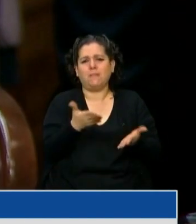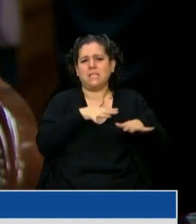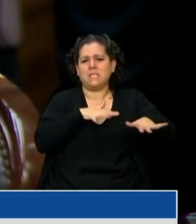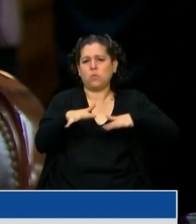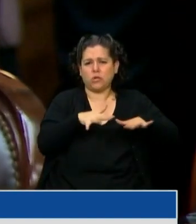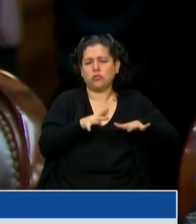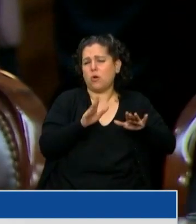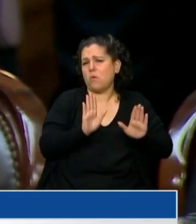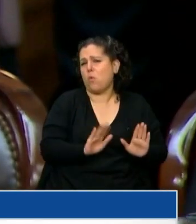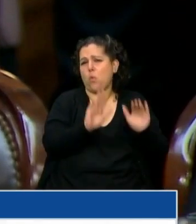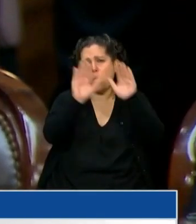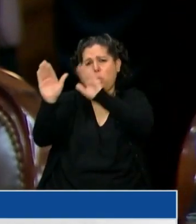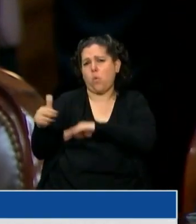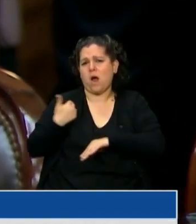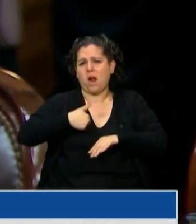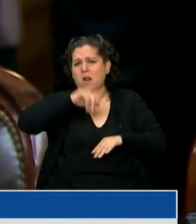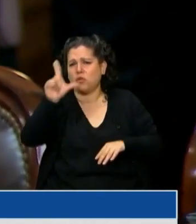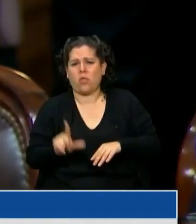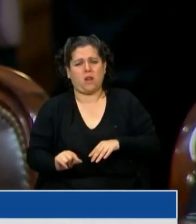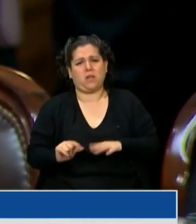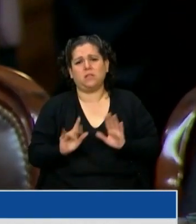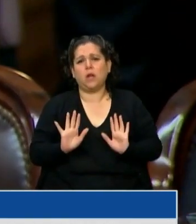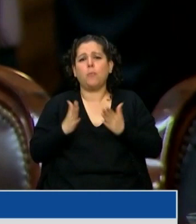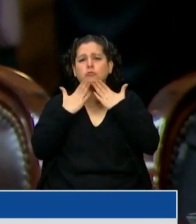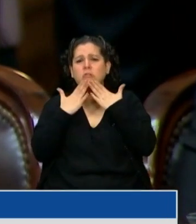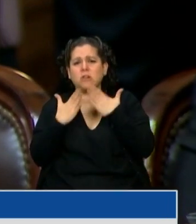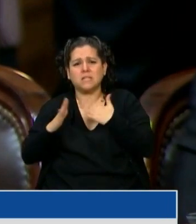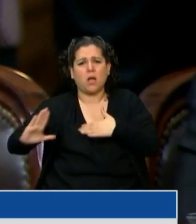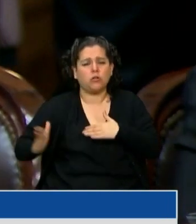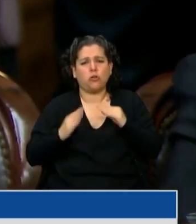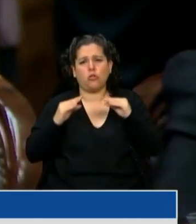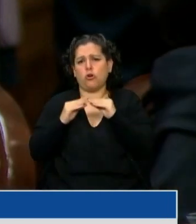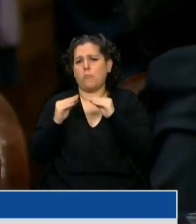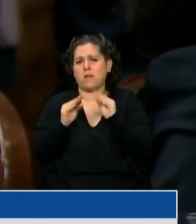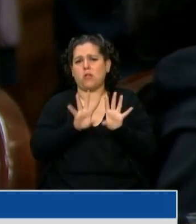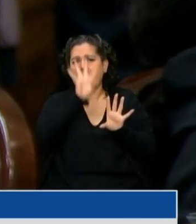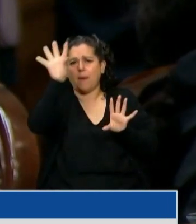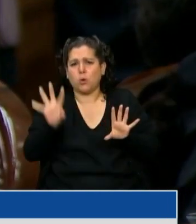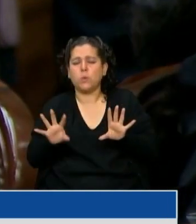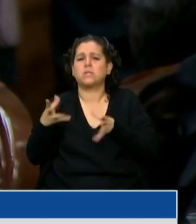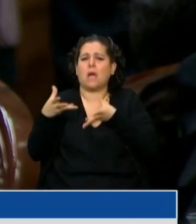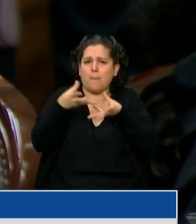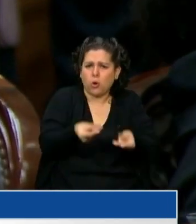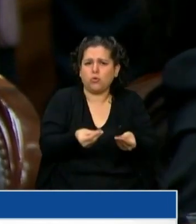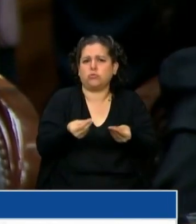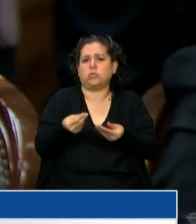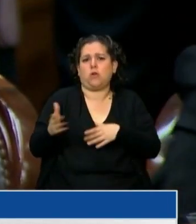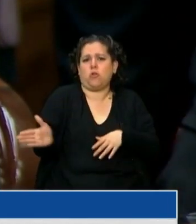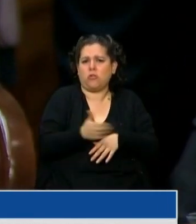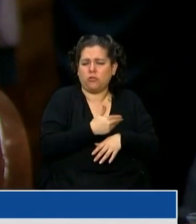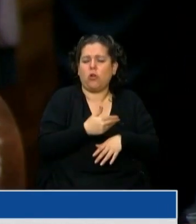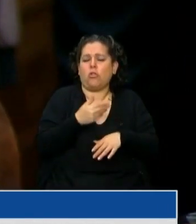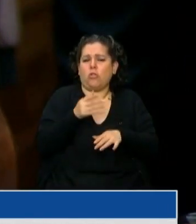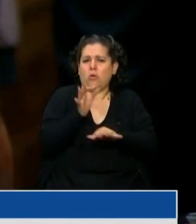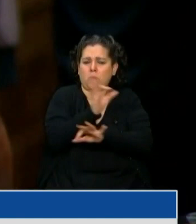nuestro país. Por eso agradecerle a todos los compañeros de las provincias que acompañaron desde el primer momento